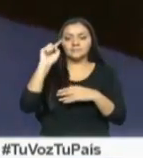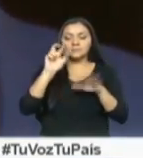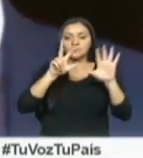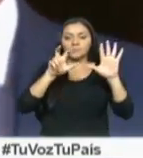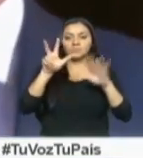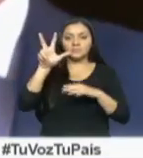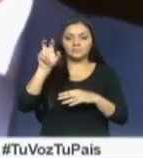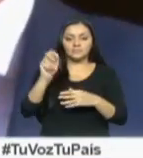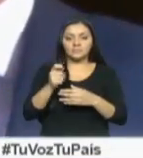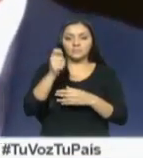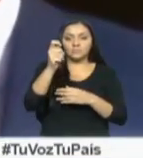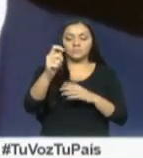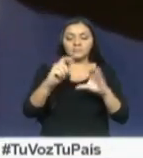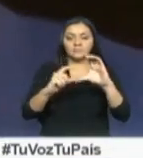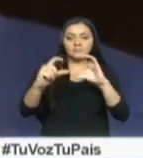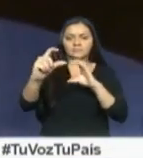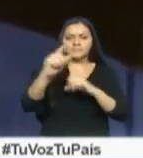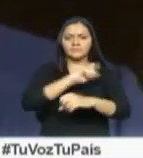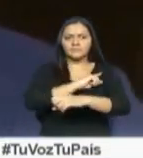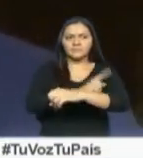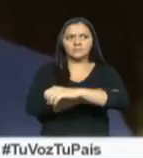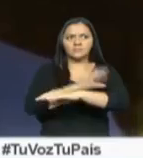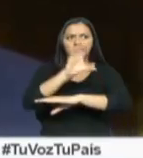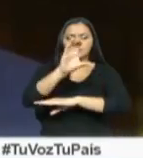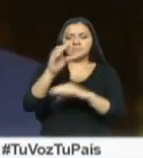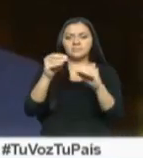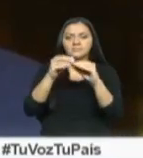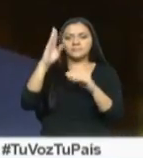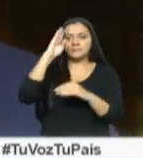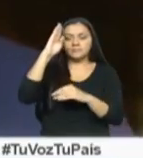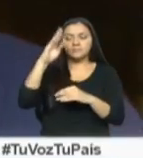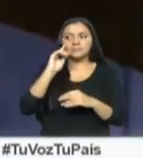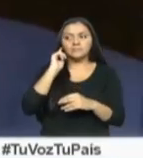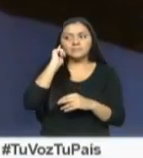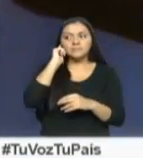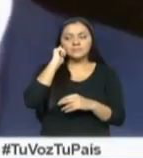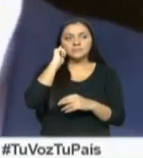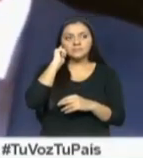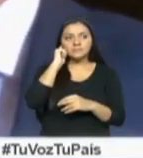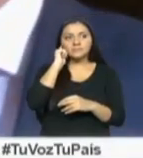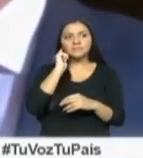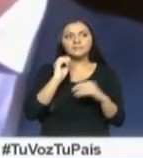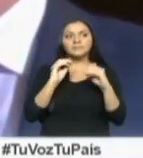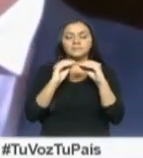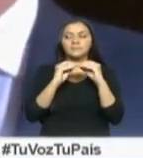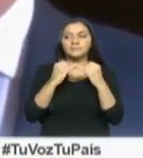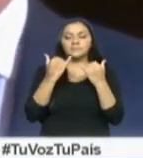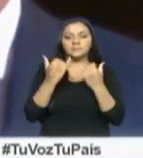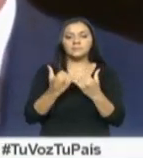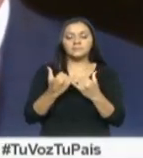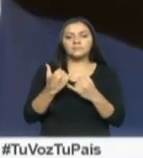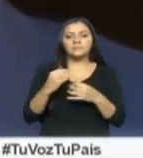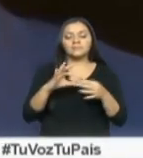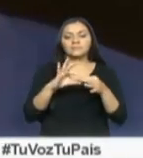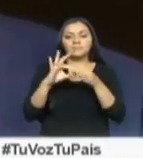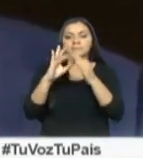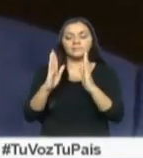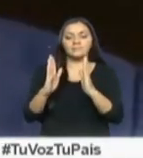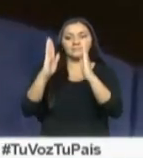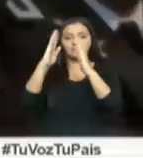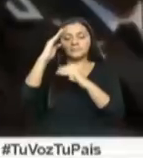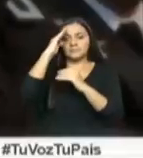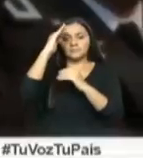830 se han destinado para el fortalecimiento de la Policía Nacional, con patrulleros, con unidades de policía comunitaria, con